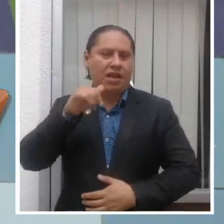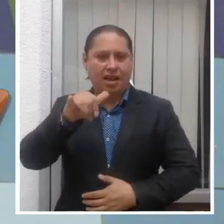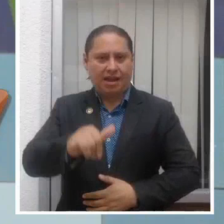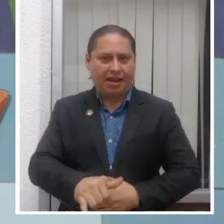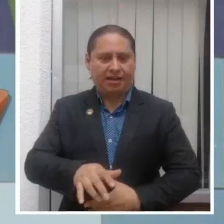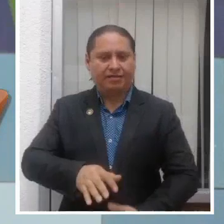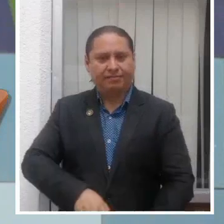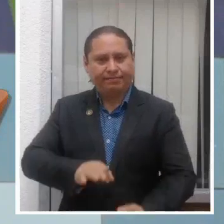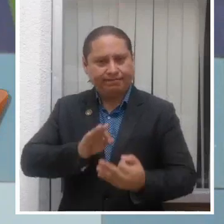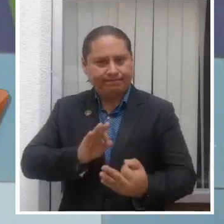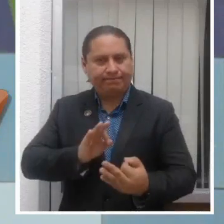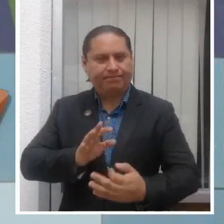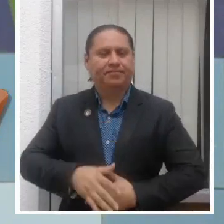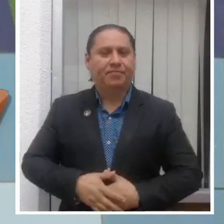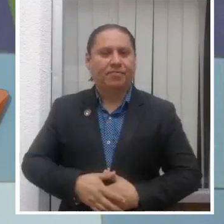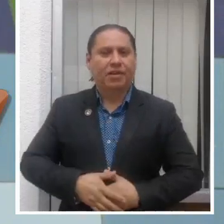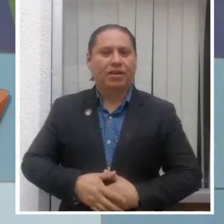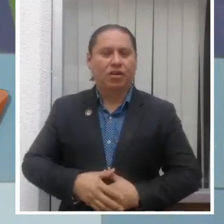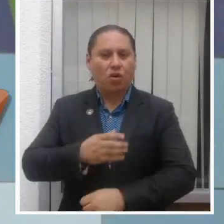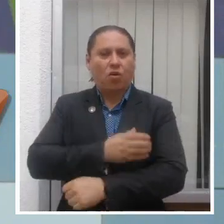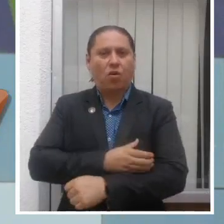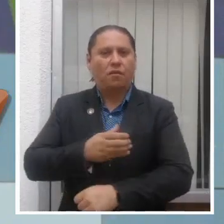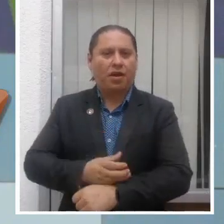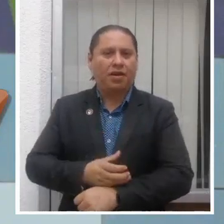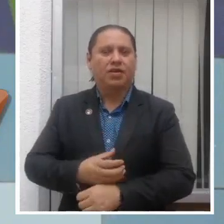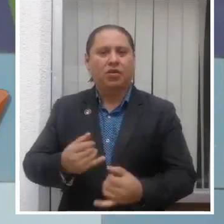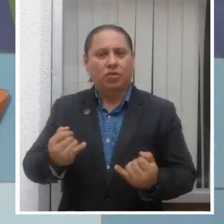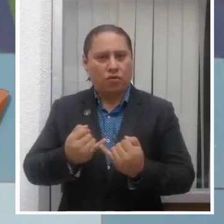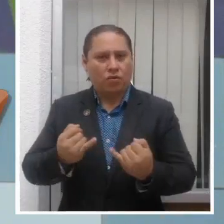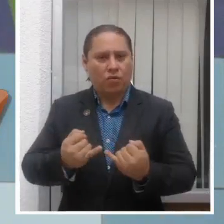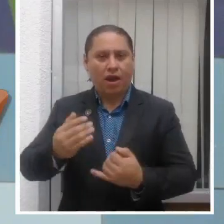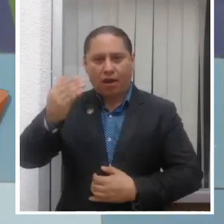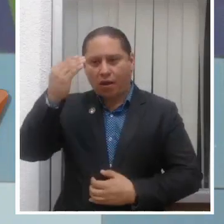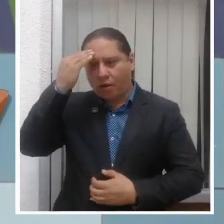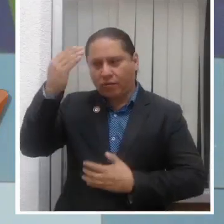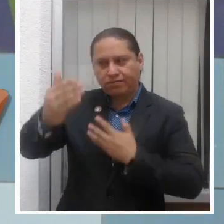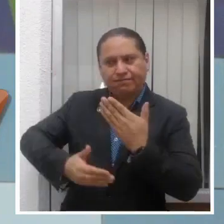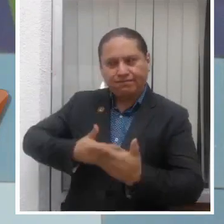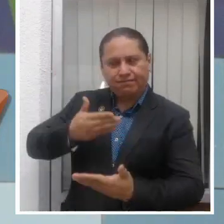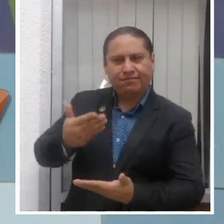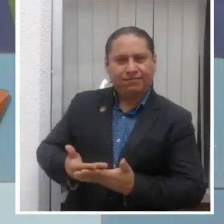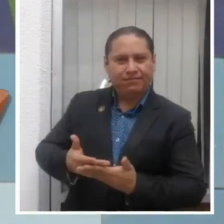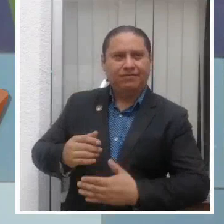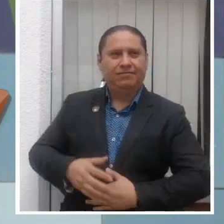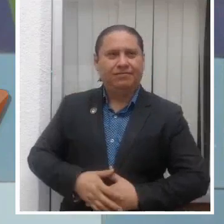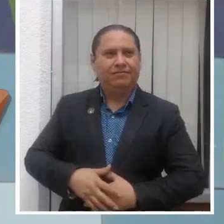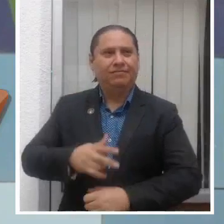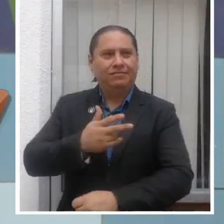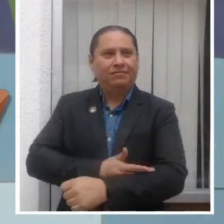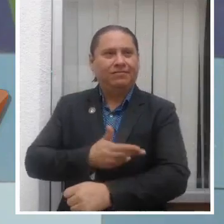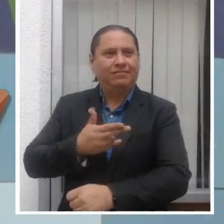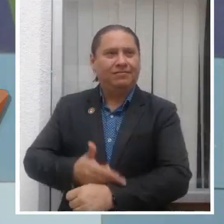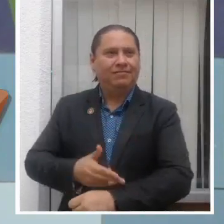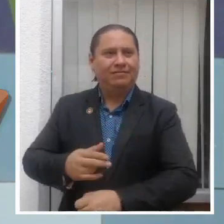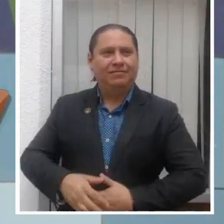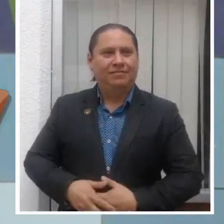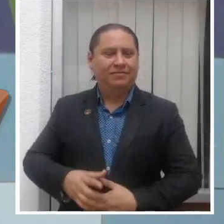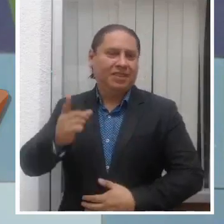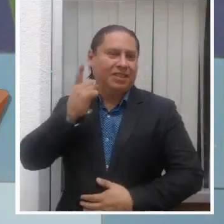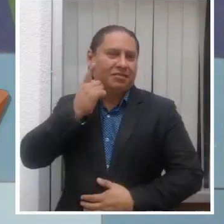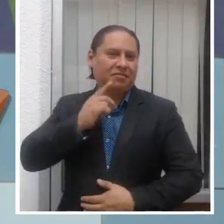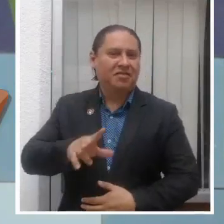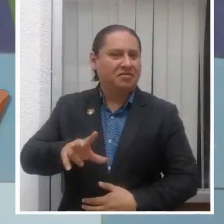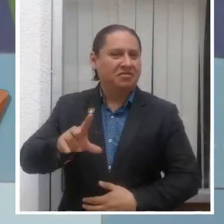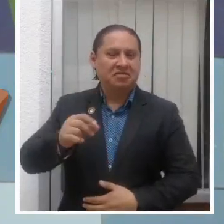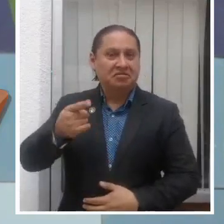presente también, por ser un compañero también que cuando yo lo conocí, soy honesta. Dije, con el diputado Granda